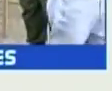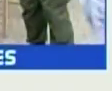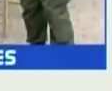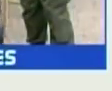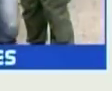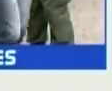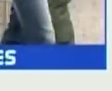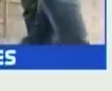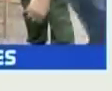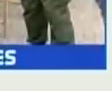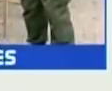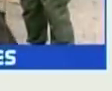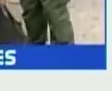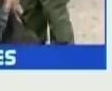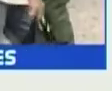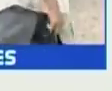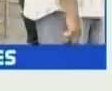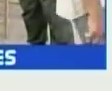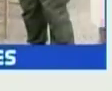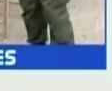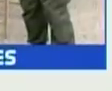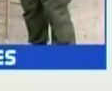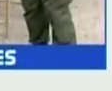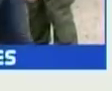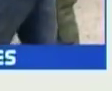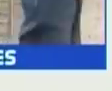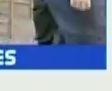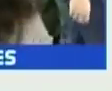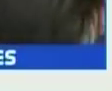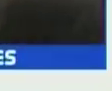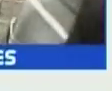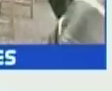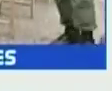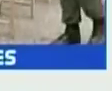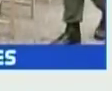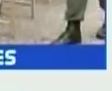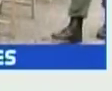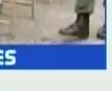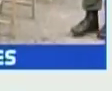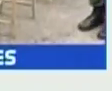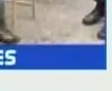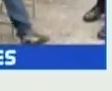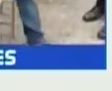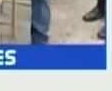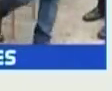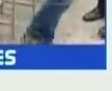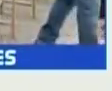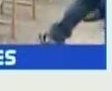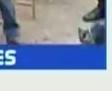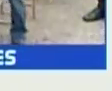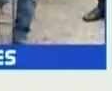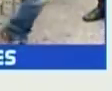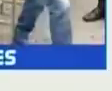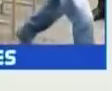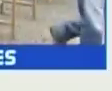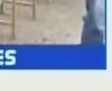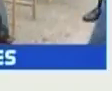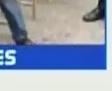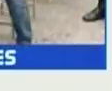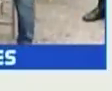victoria. Lo dijimos. Y el 15 de octubre lo vivimos con el pueblo.